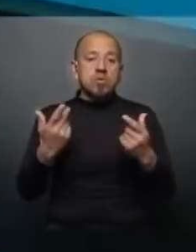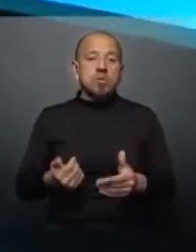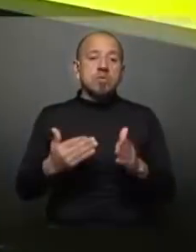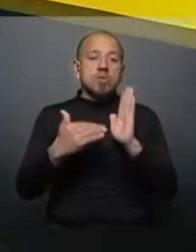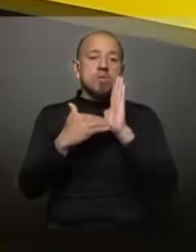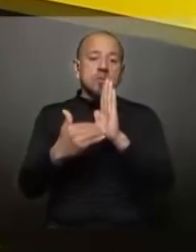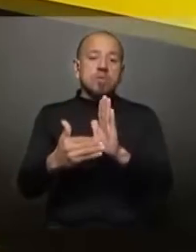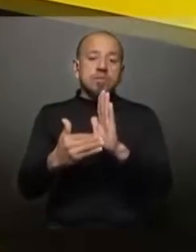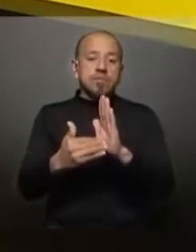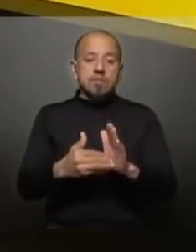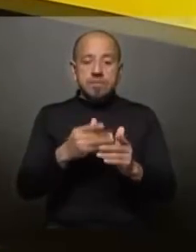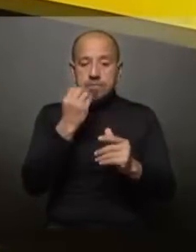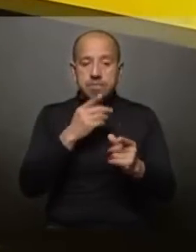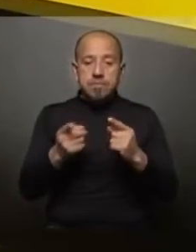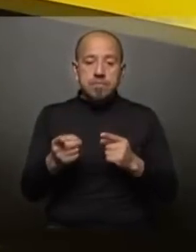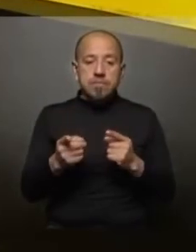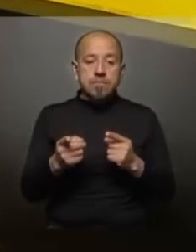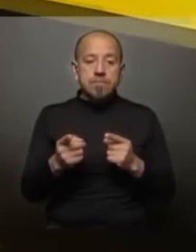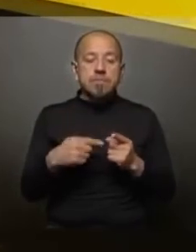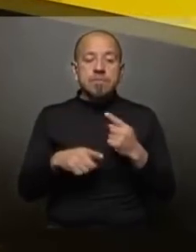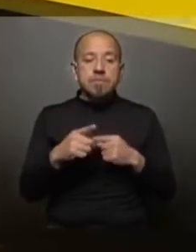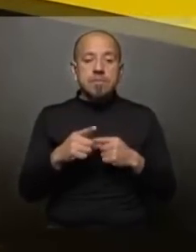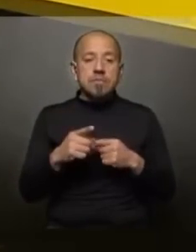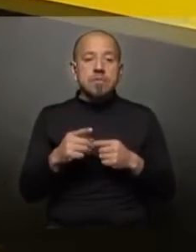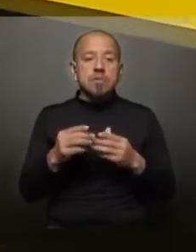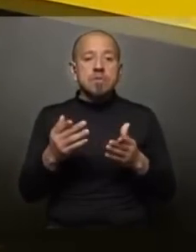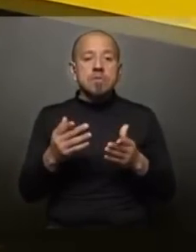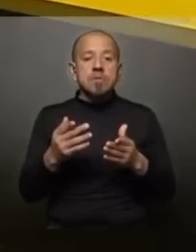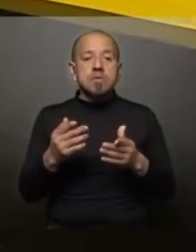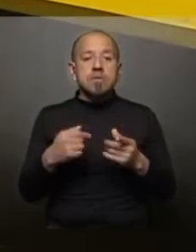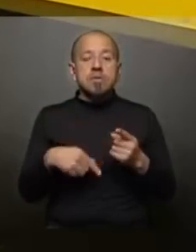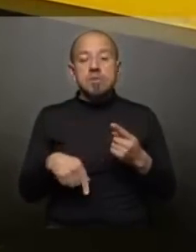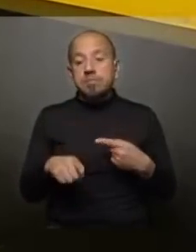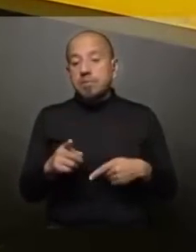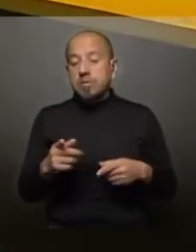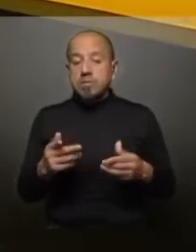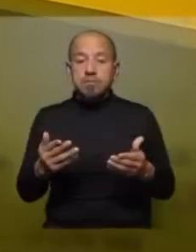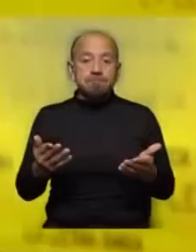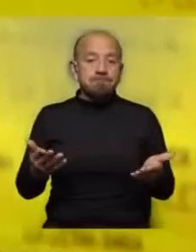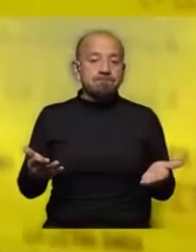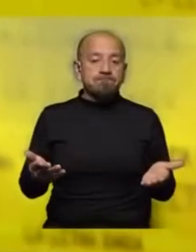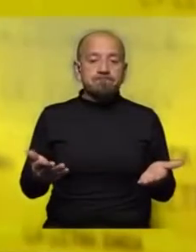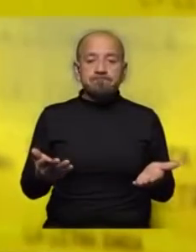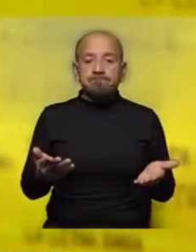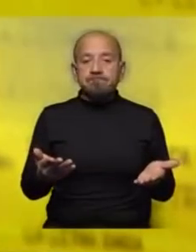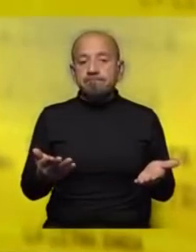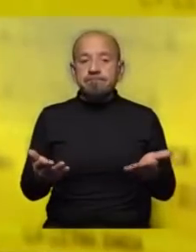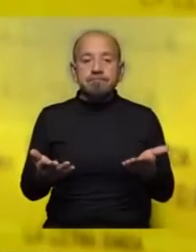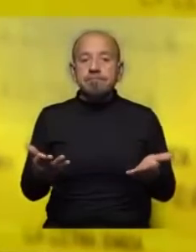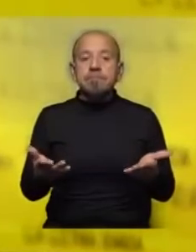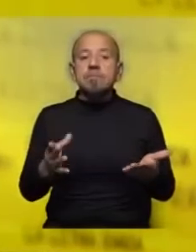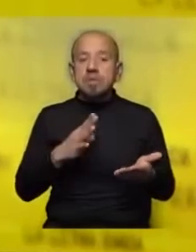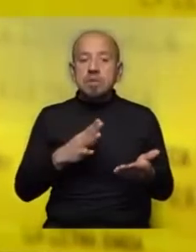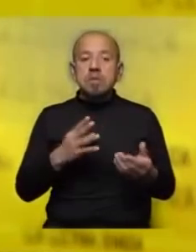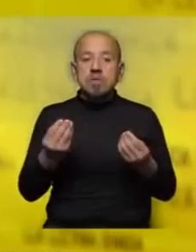representantes sean lo mejor posi sean los mejores o sea los que y sin embargo hay por suerte hay